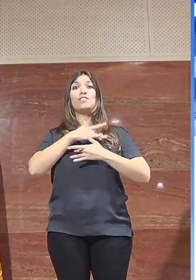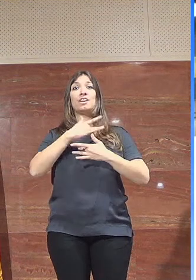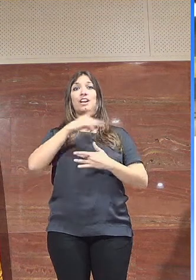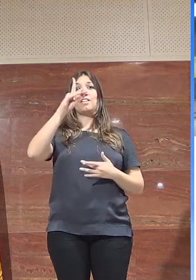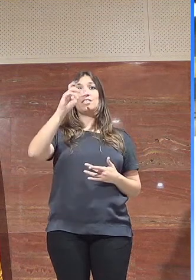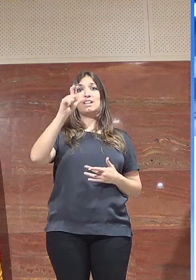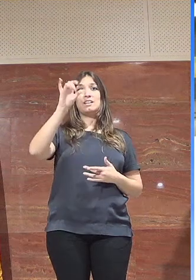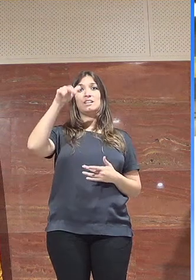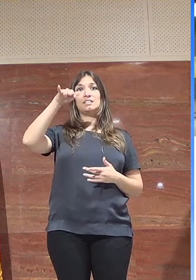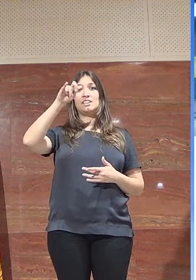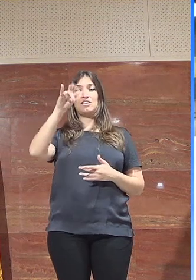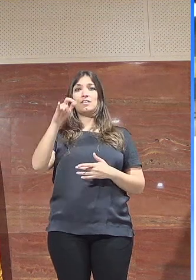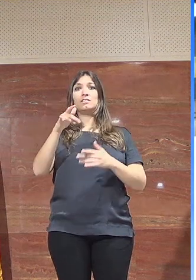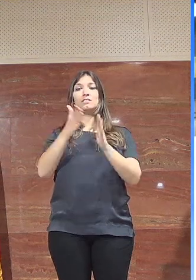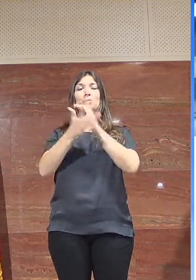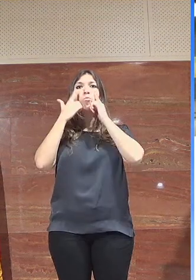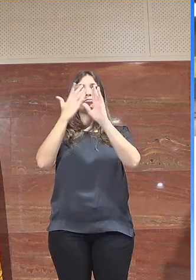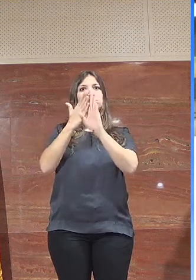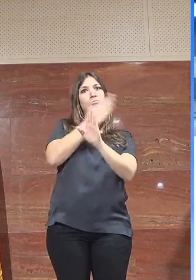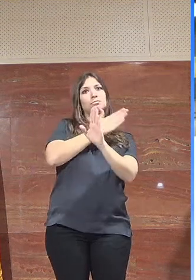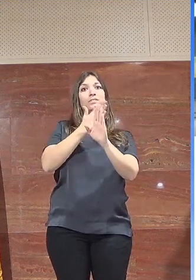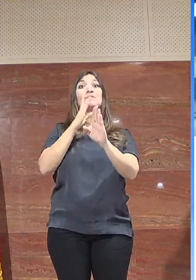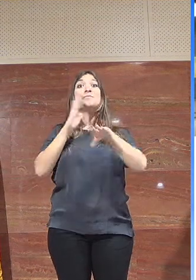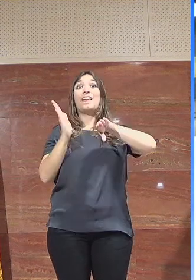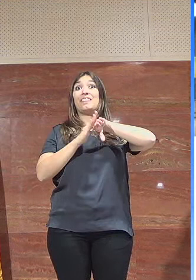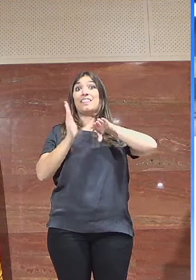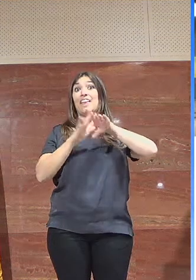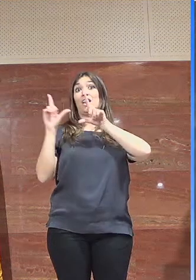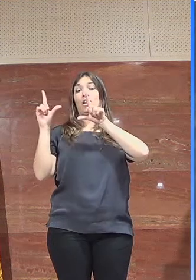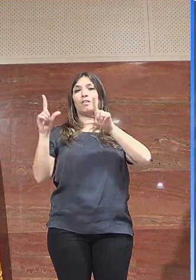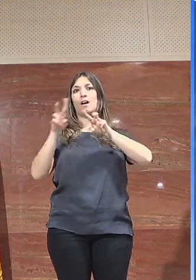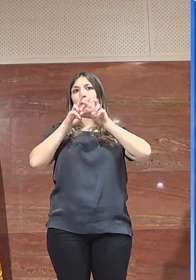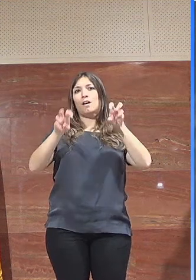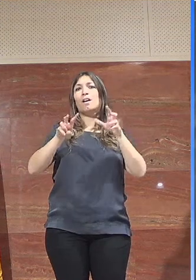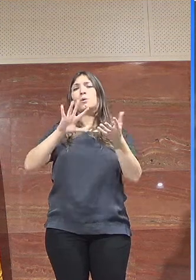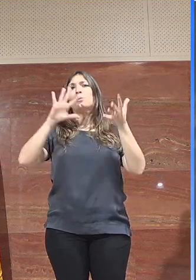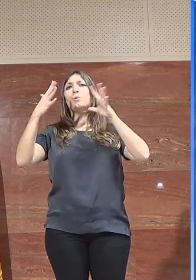antes y un después de cómo era en un principio a la izquierda y cómo ha resultado al final.